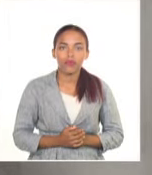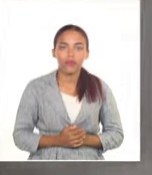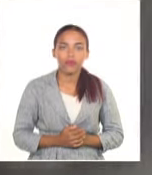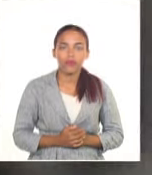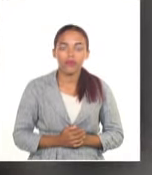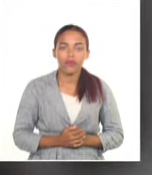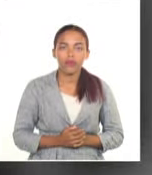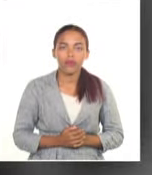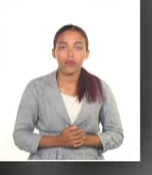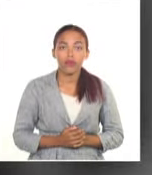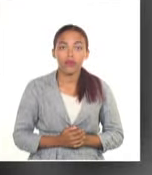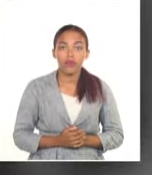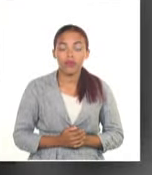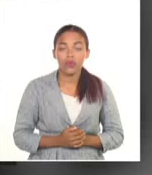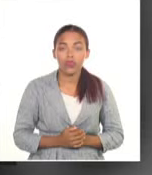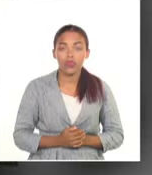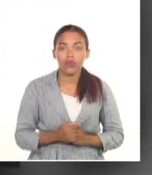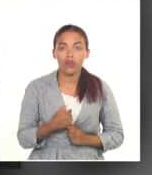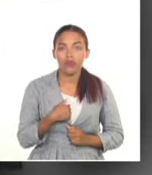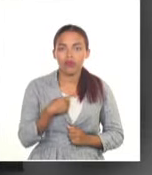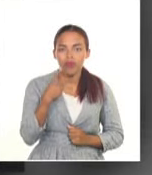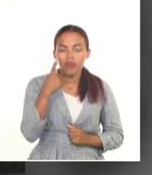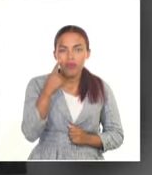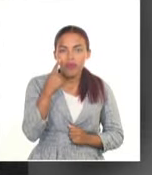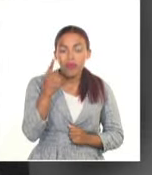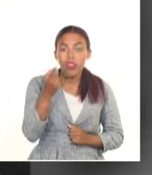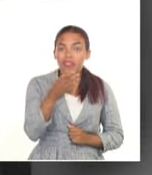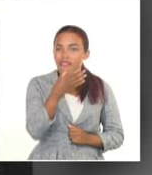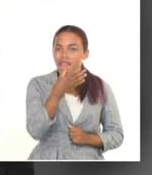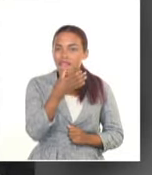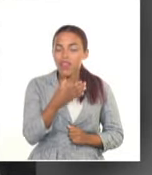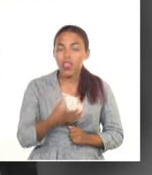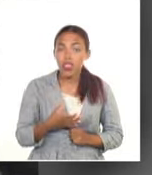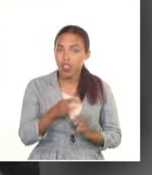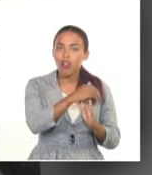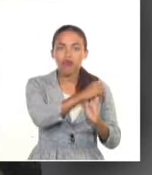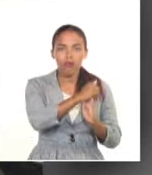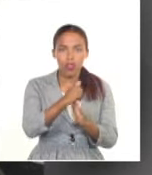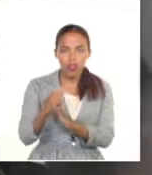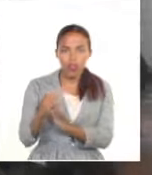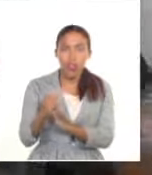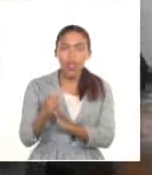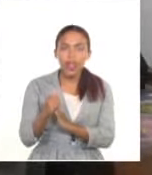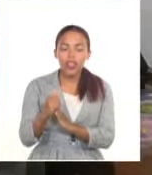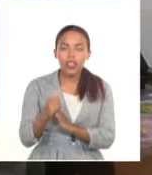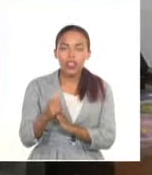Yo conocí a los dos hermanos. A Fidel siempre lo vi como dirigente. Yo no vi a Fidel,